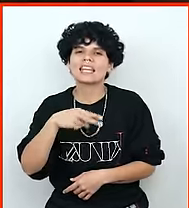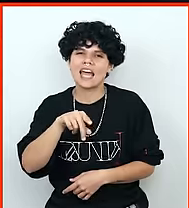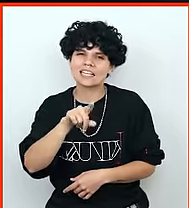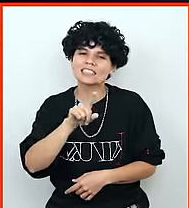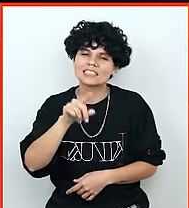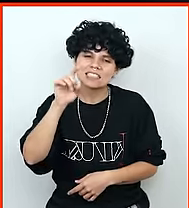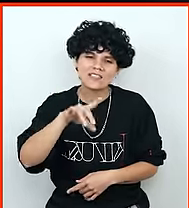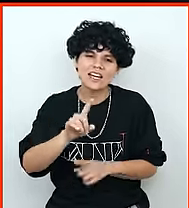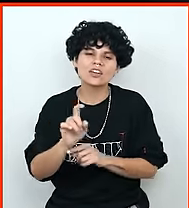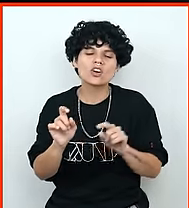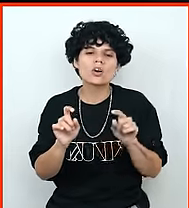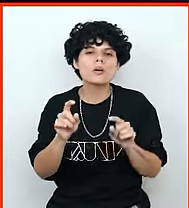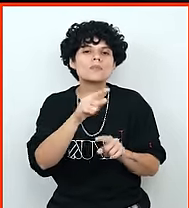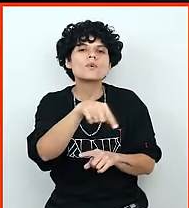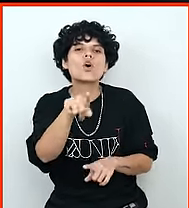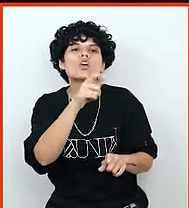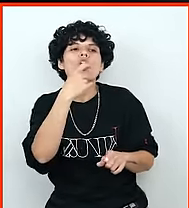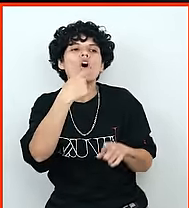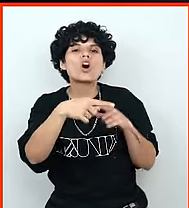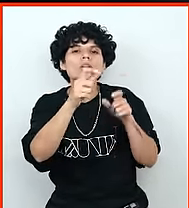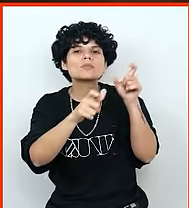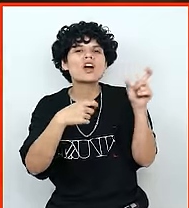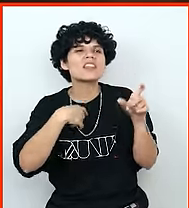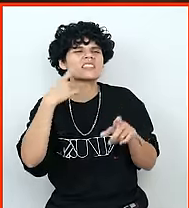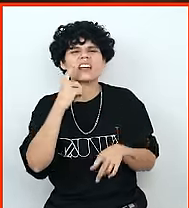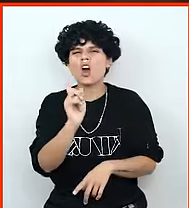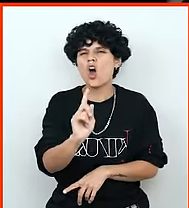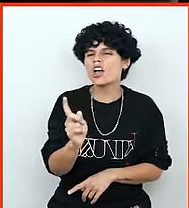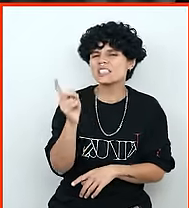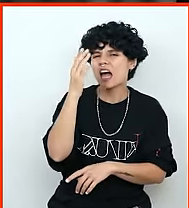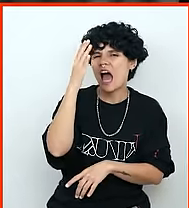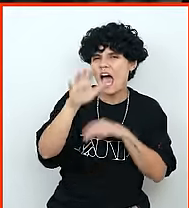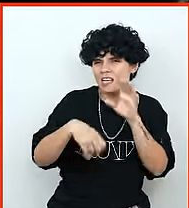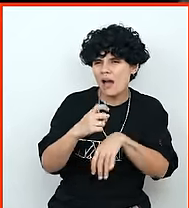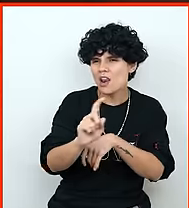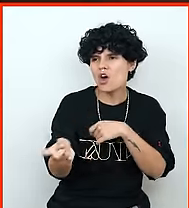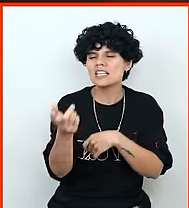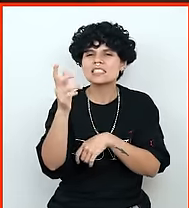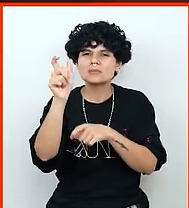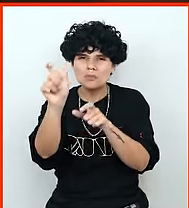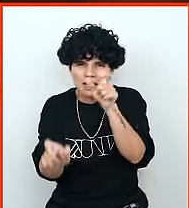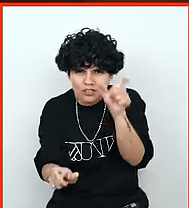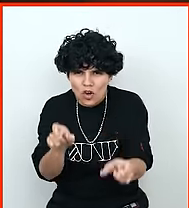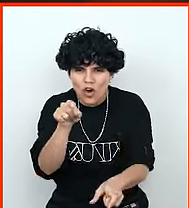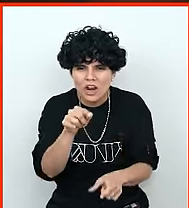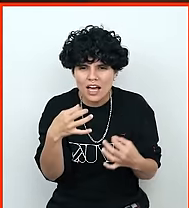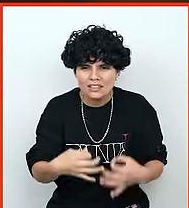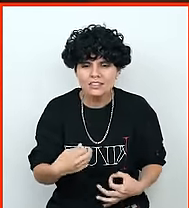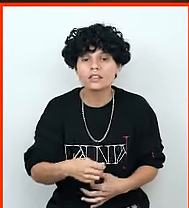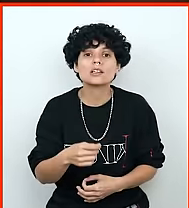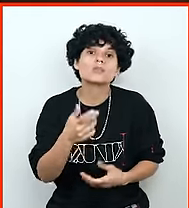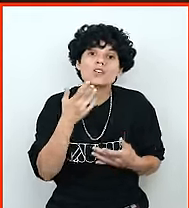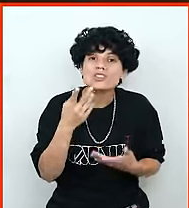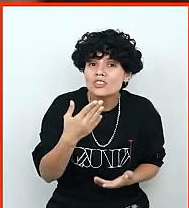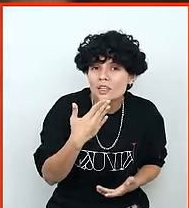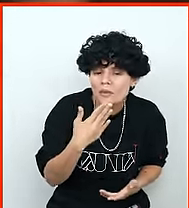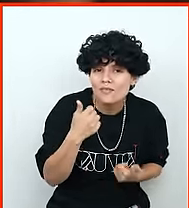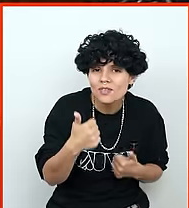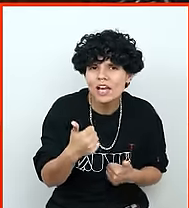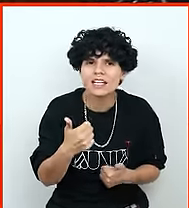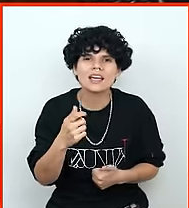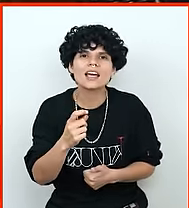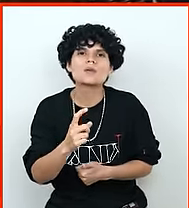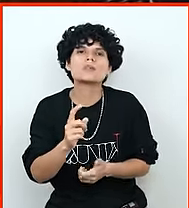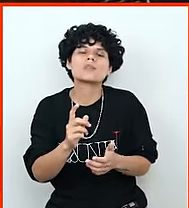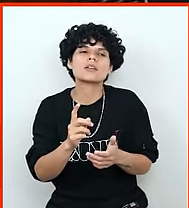sabía que no. Muchos pensaban que eran dos personas y todo. Claro. Y bueno, es que esa es la gracia también, porque que como que ya la obra ya no te pertenece,